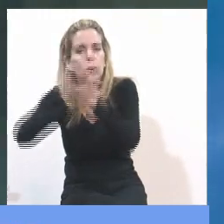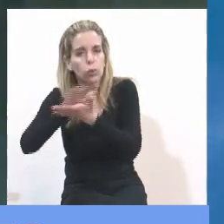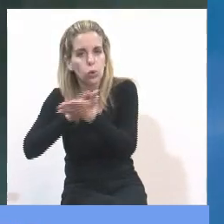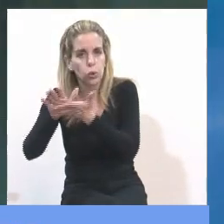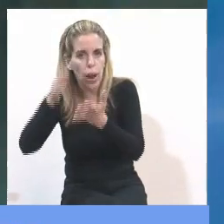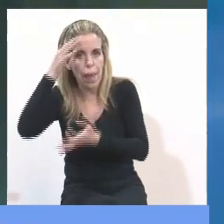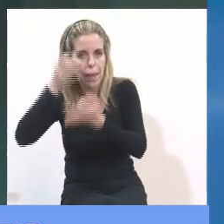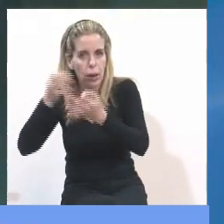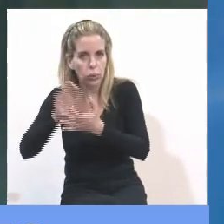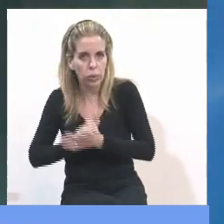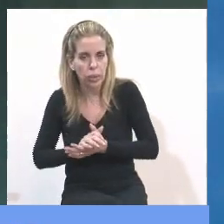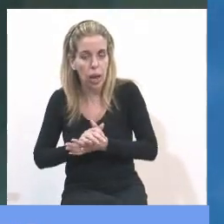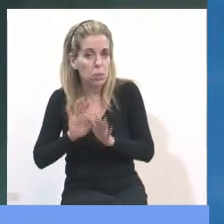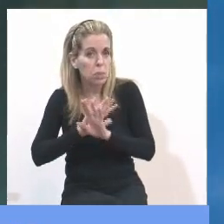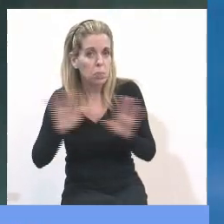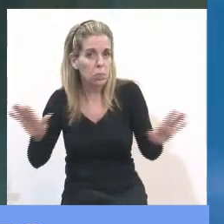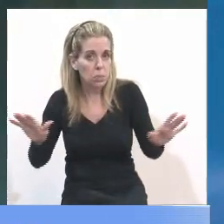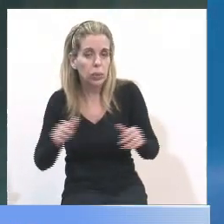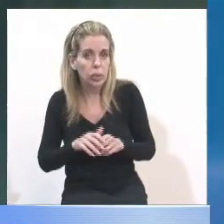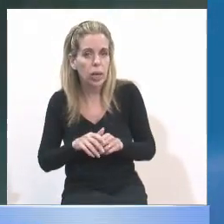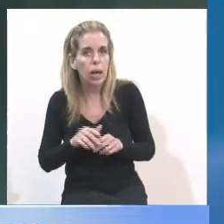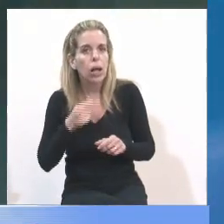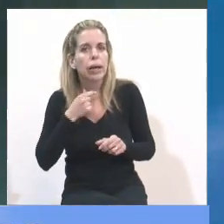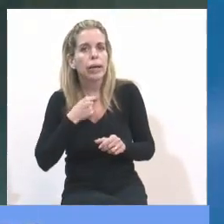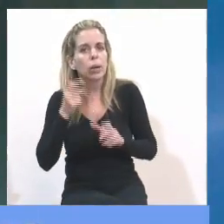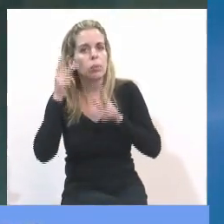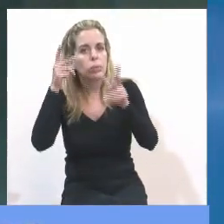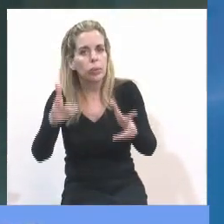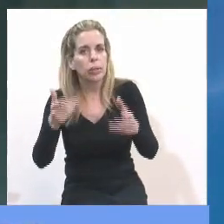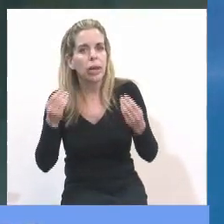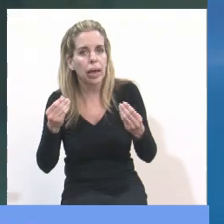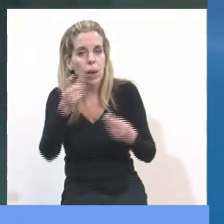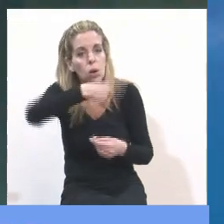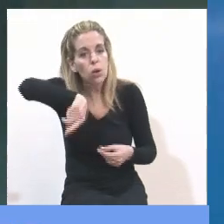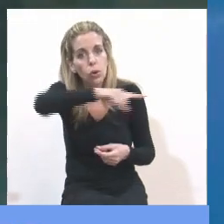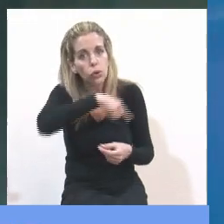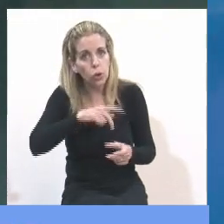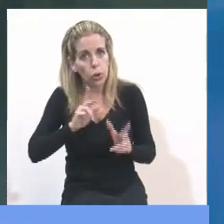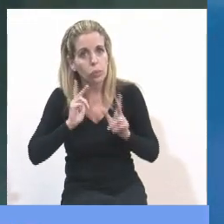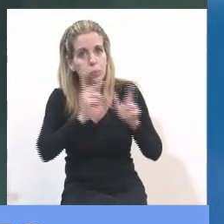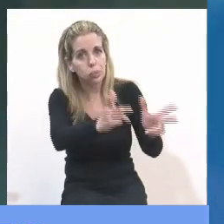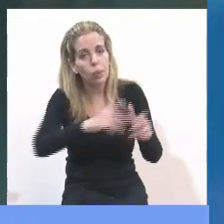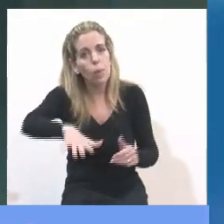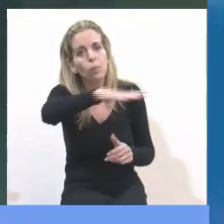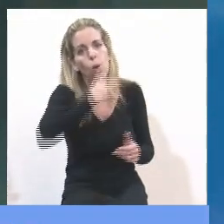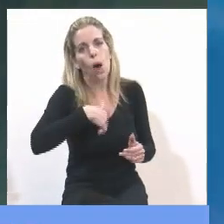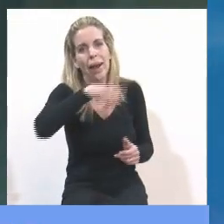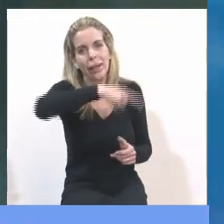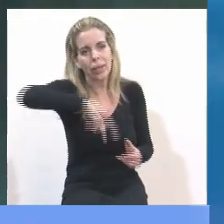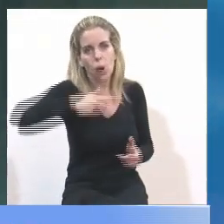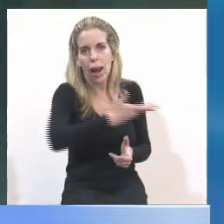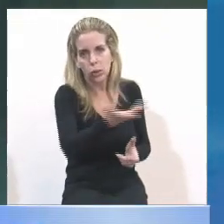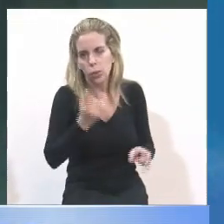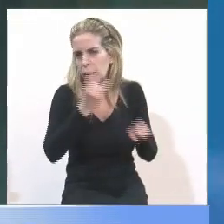en la justicia federal. Simplemente lo que quiero recordar es que nosotros le dijimos al pueblo argentino en